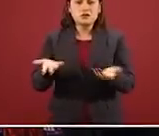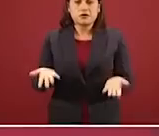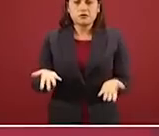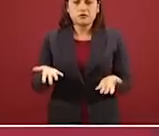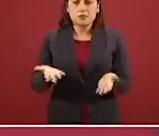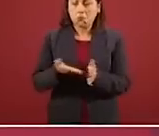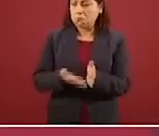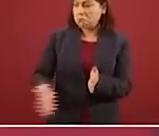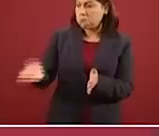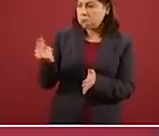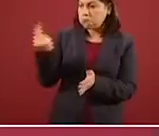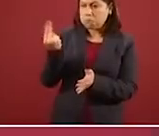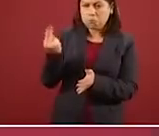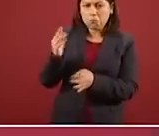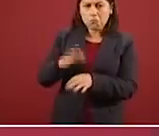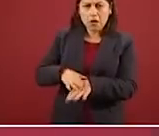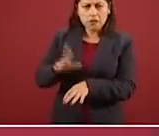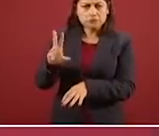para